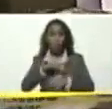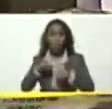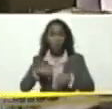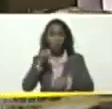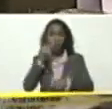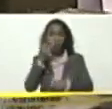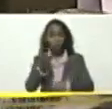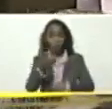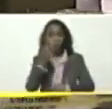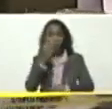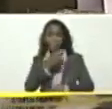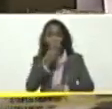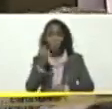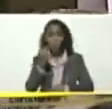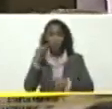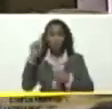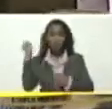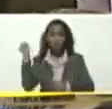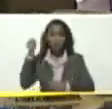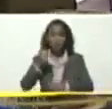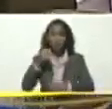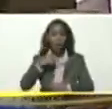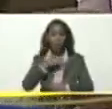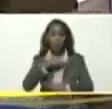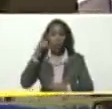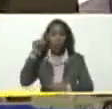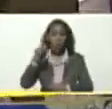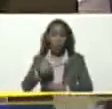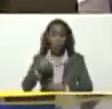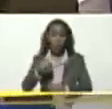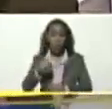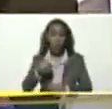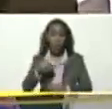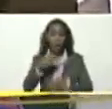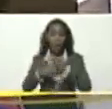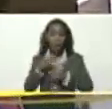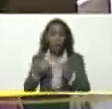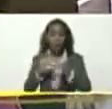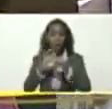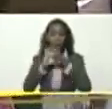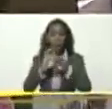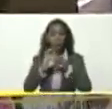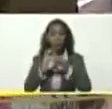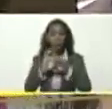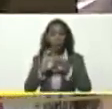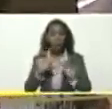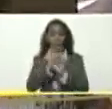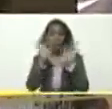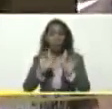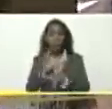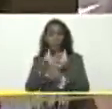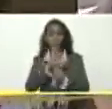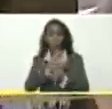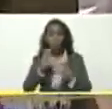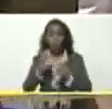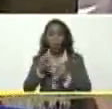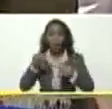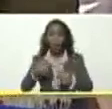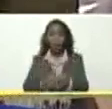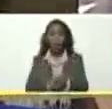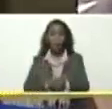prometió que nos iba a traer y aquí estamos hoy estrechando los lazos culturales con este hermano país.